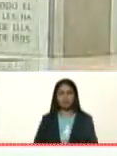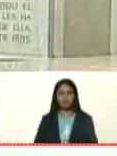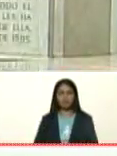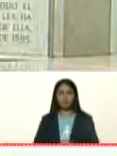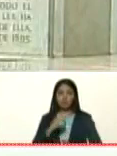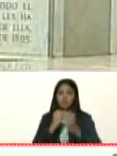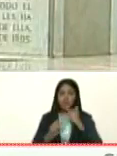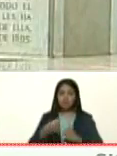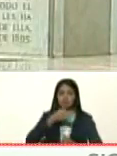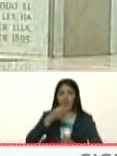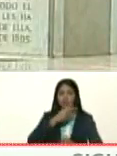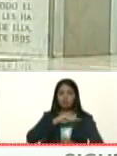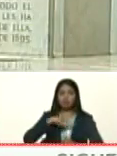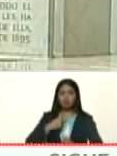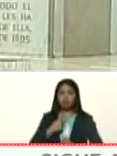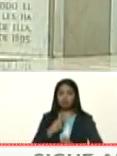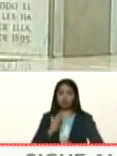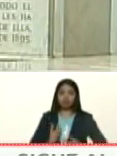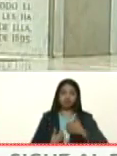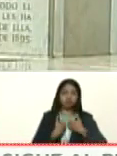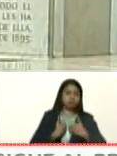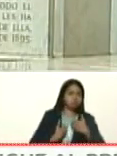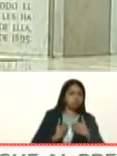Final de la tarde, ya las extenuadas,